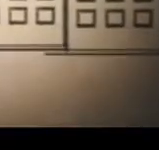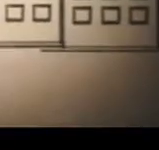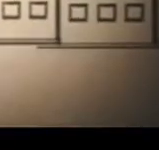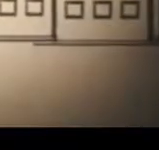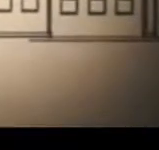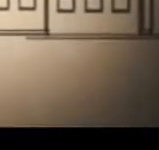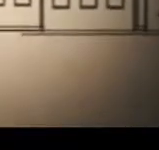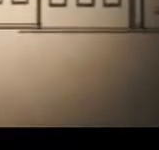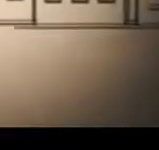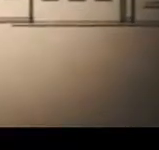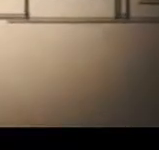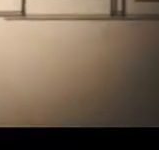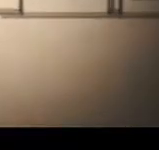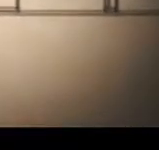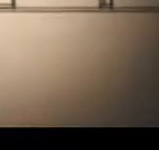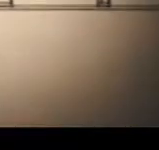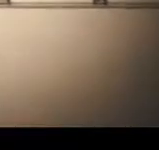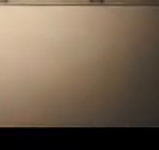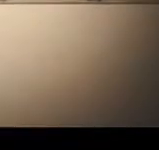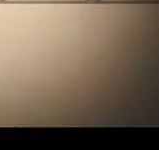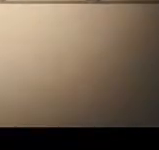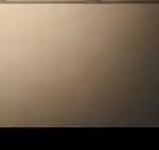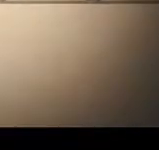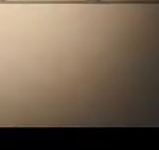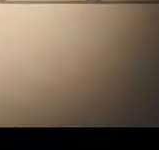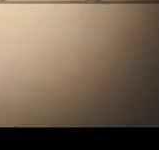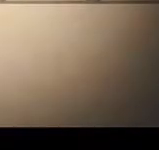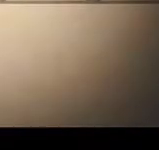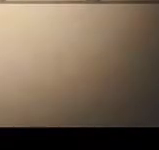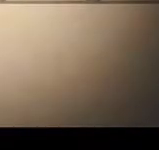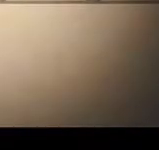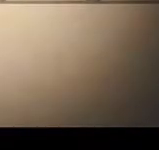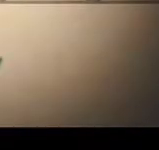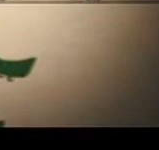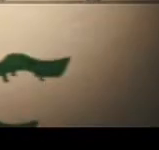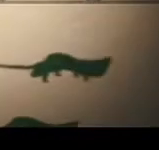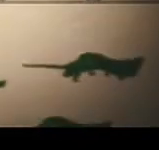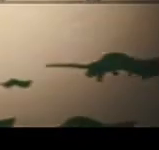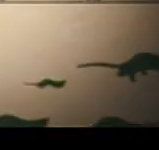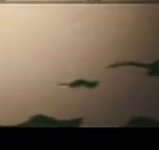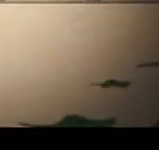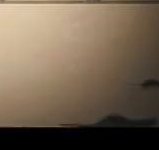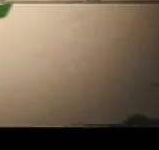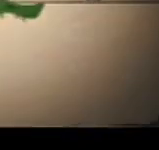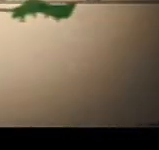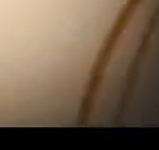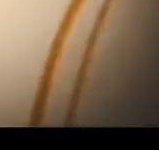Bella asciende al cielo, rompiendo los supuestos y renovando las expectativas.